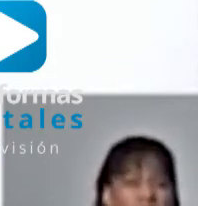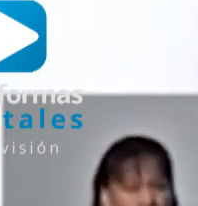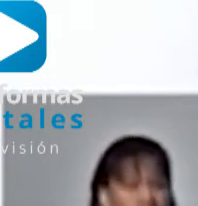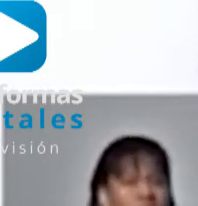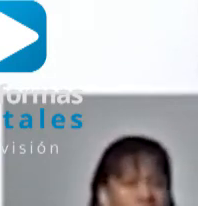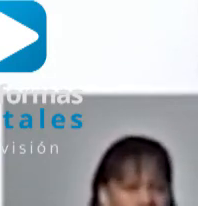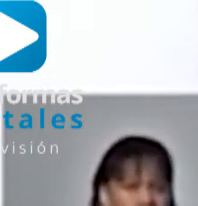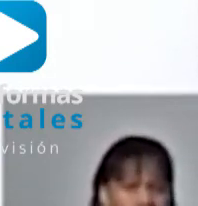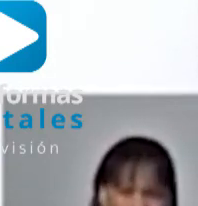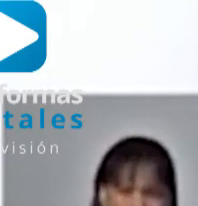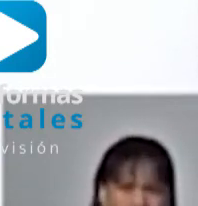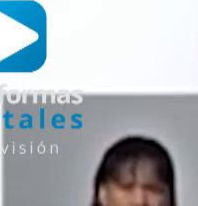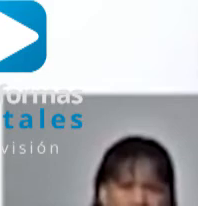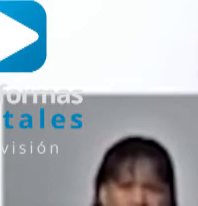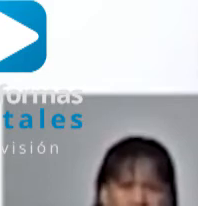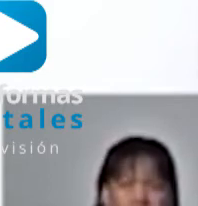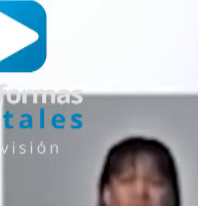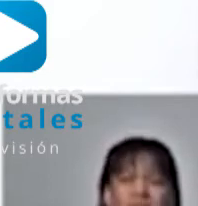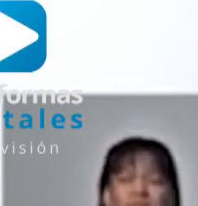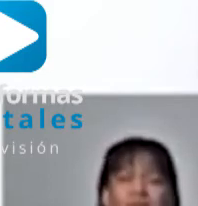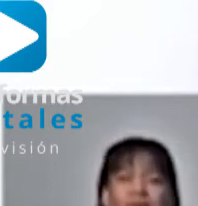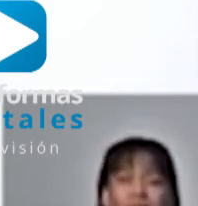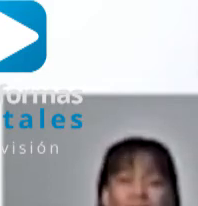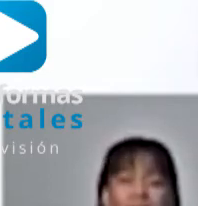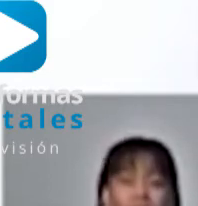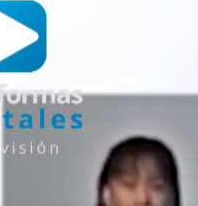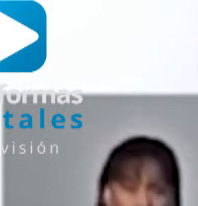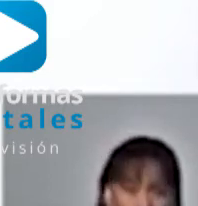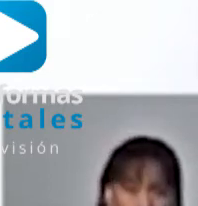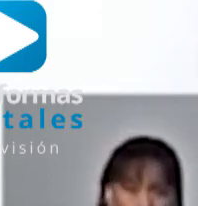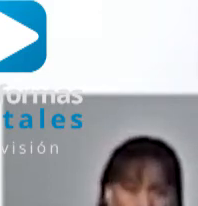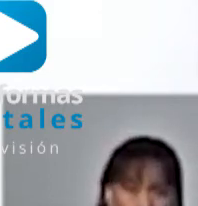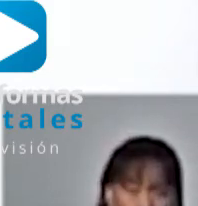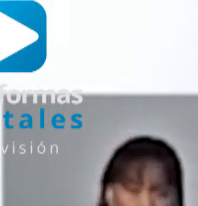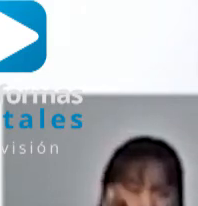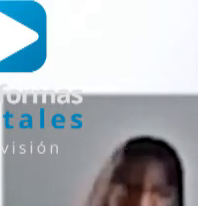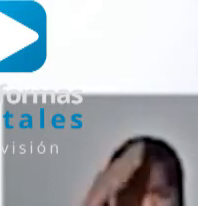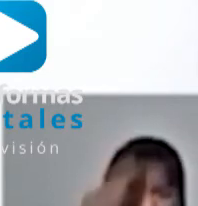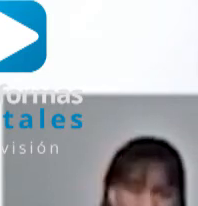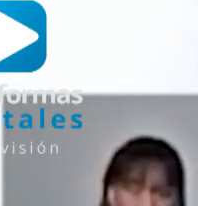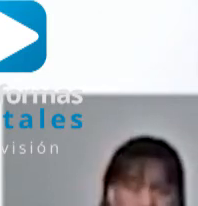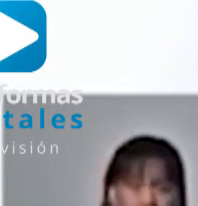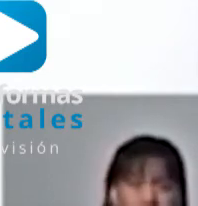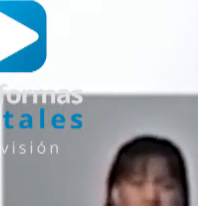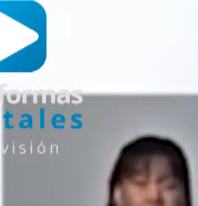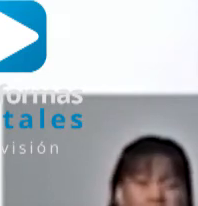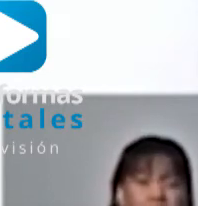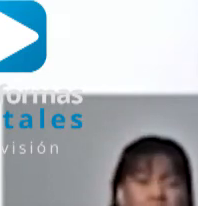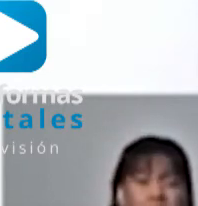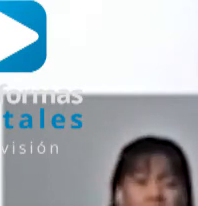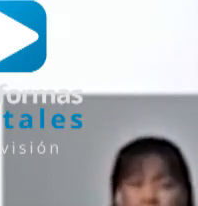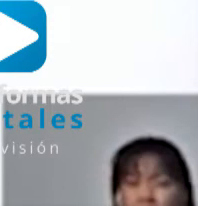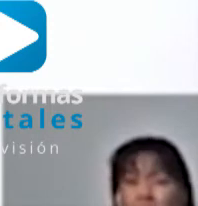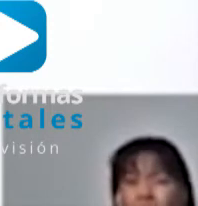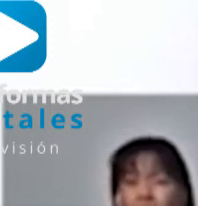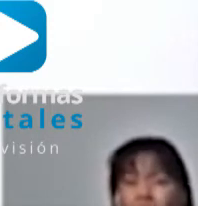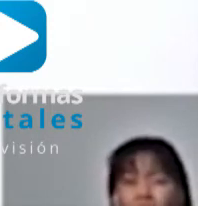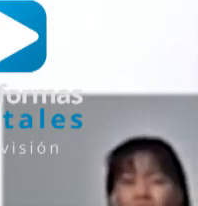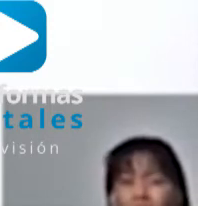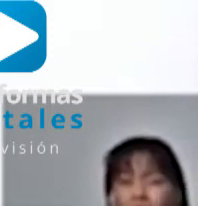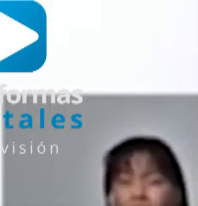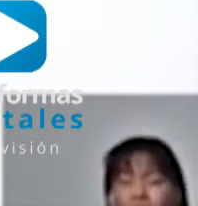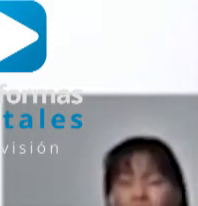de Moreno Valle. Y yo, si me permite la señora Marta Erika Alonso, fuera de esta campaña, le voy a seguir